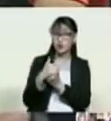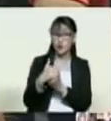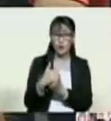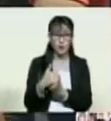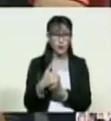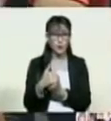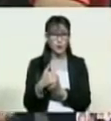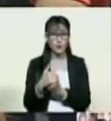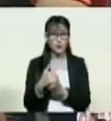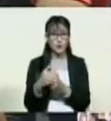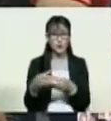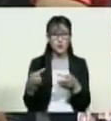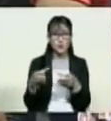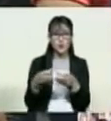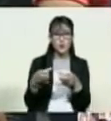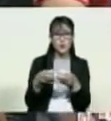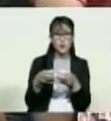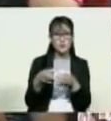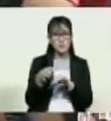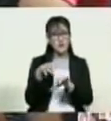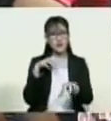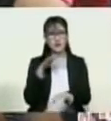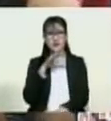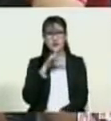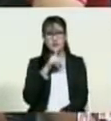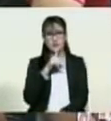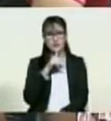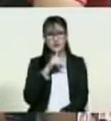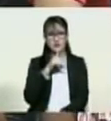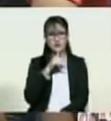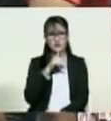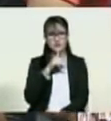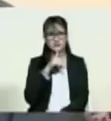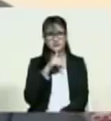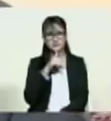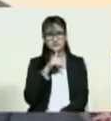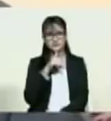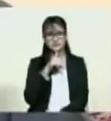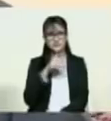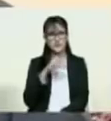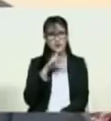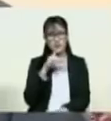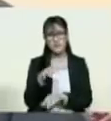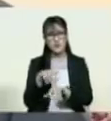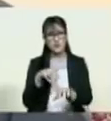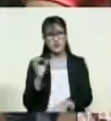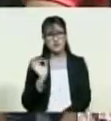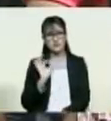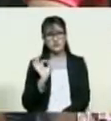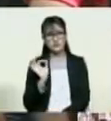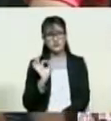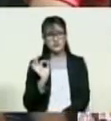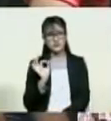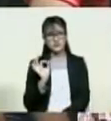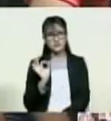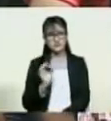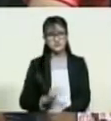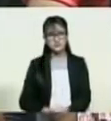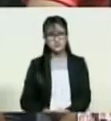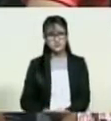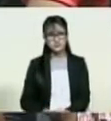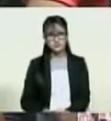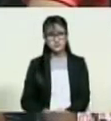con un grupo que no es ni siquiera mayoritario en esta organización, porque no tiene la mayoría en la Organización de Estados